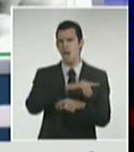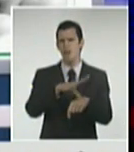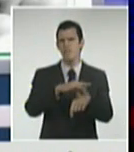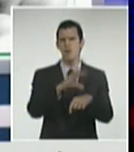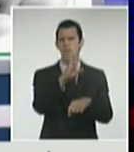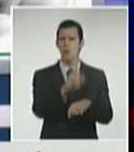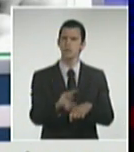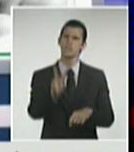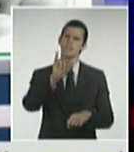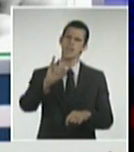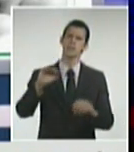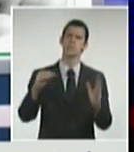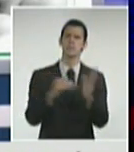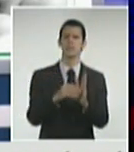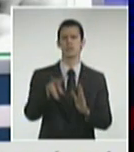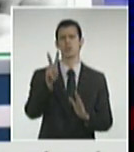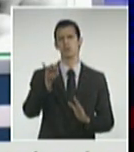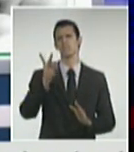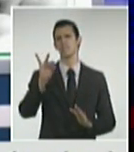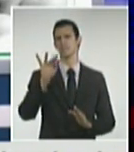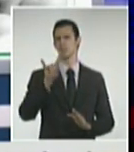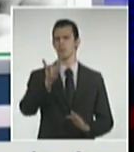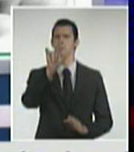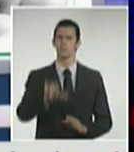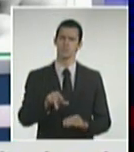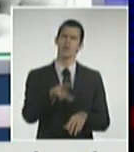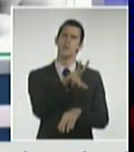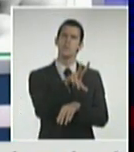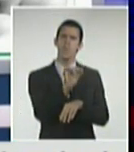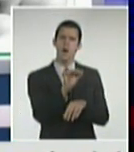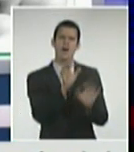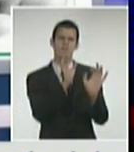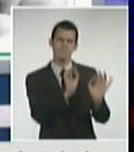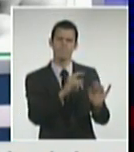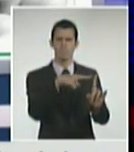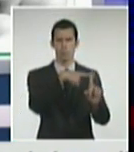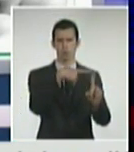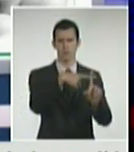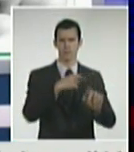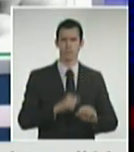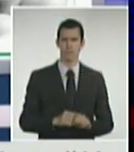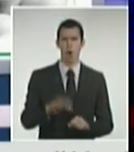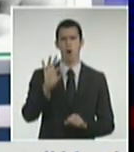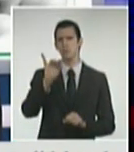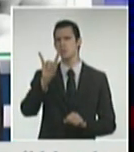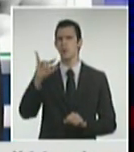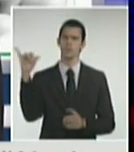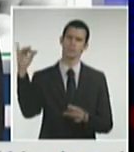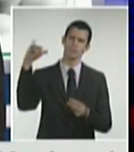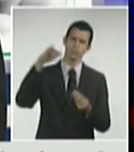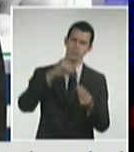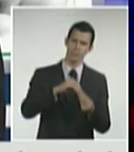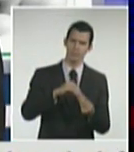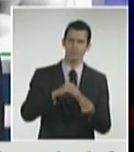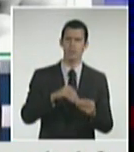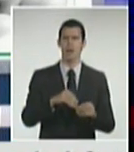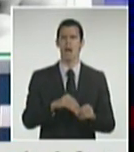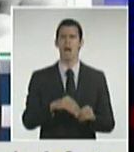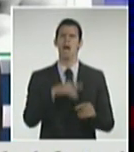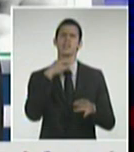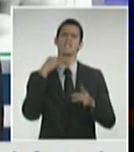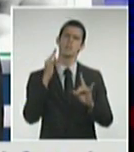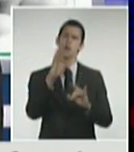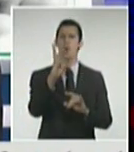6.279 casos positivos a la COVID-19, de ellos 89 importados, y se lamenta el fallecimiento en nuestro